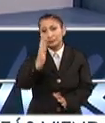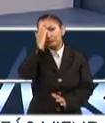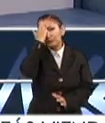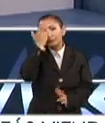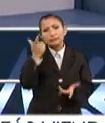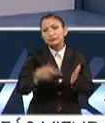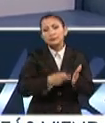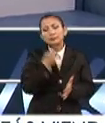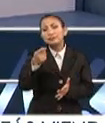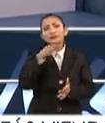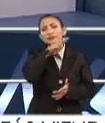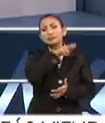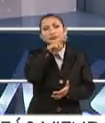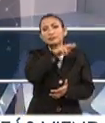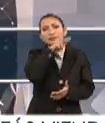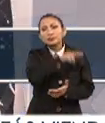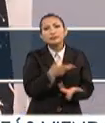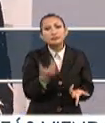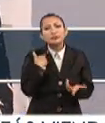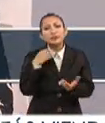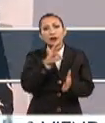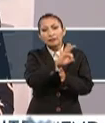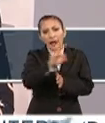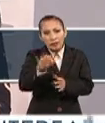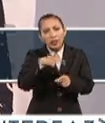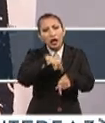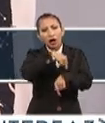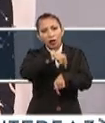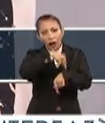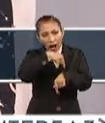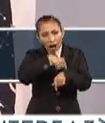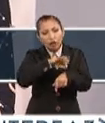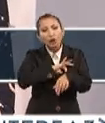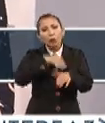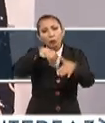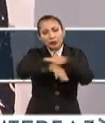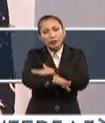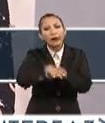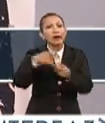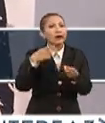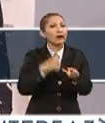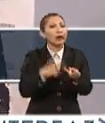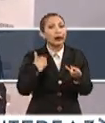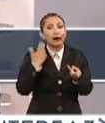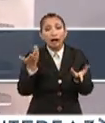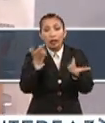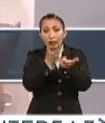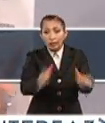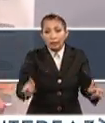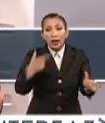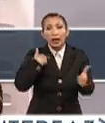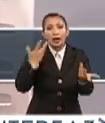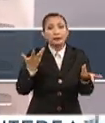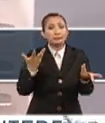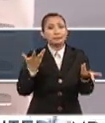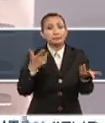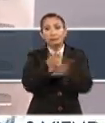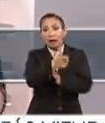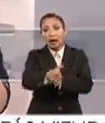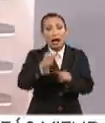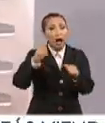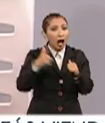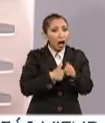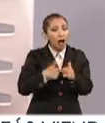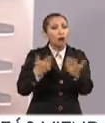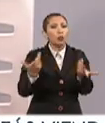recuérdanos muy rápidamente fechas, horarios, cómo pueden asistir, si es entrada libre, si tienen que pagar algún